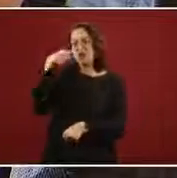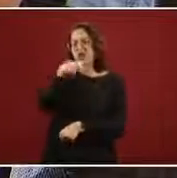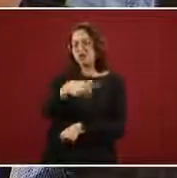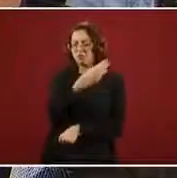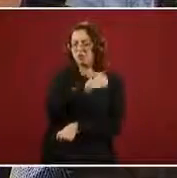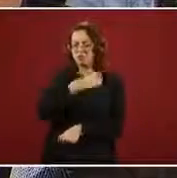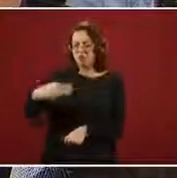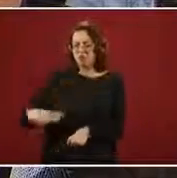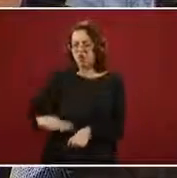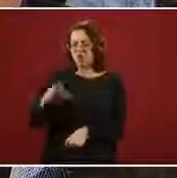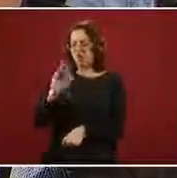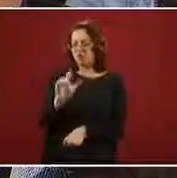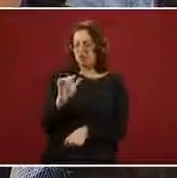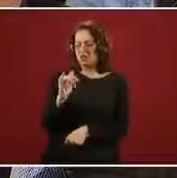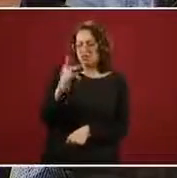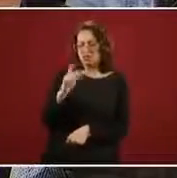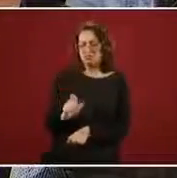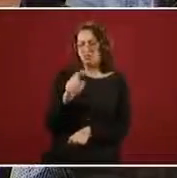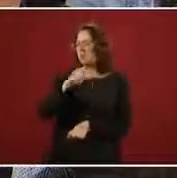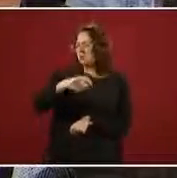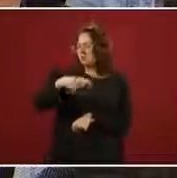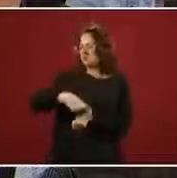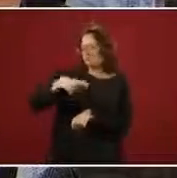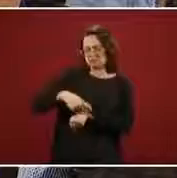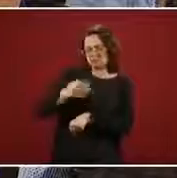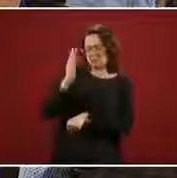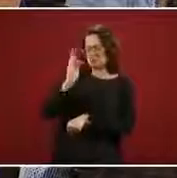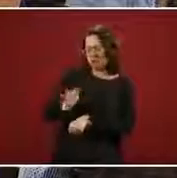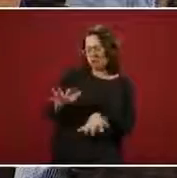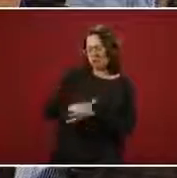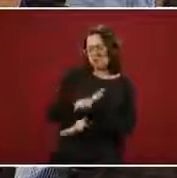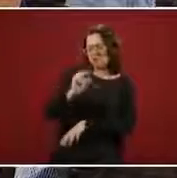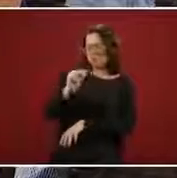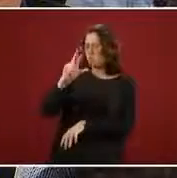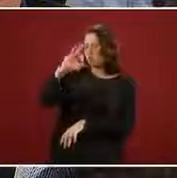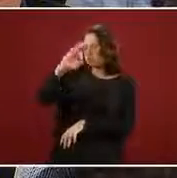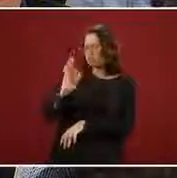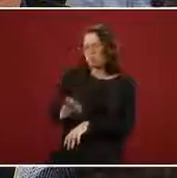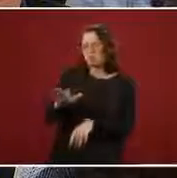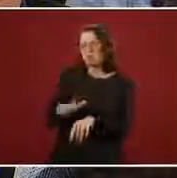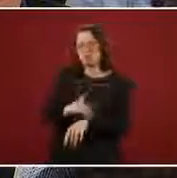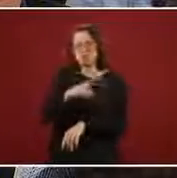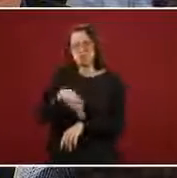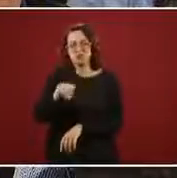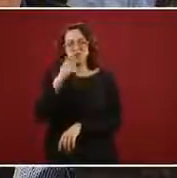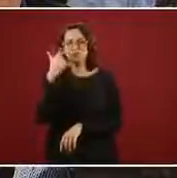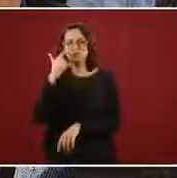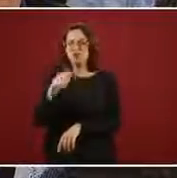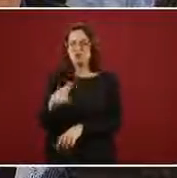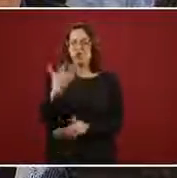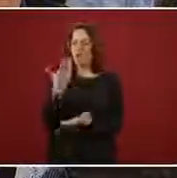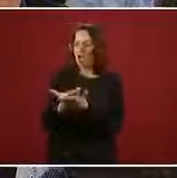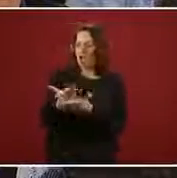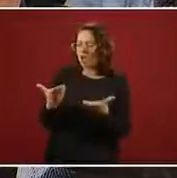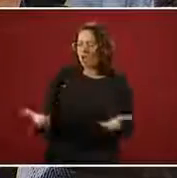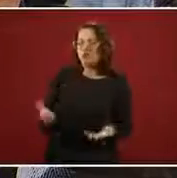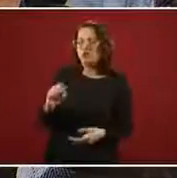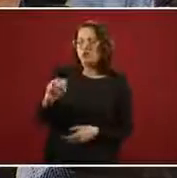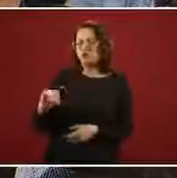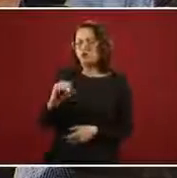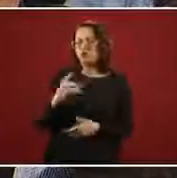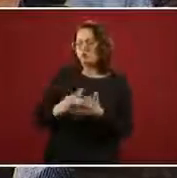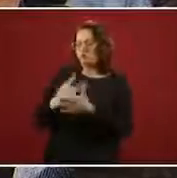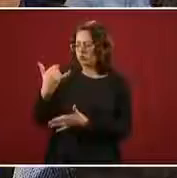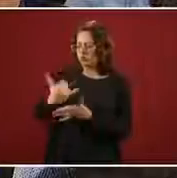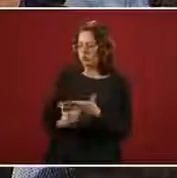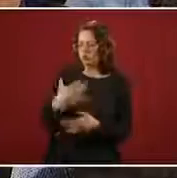Puerto no regía el horario de verano porque a ellos no les convenía y ahora sí están muy contentos con este